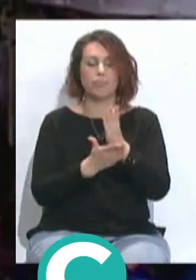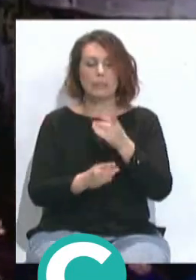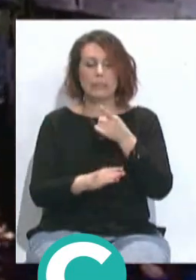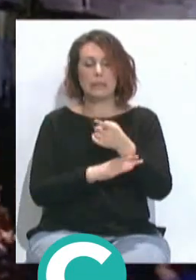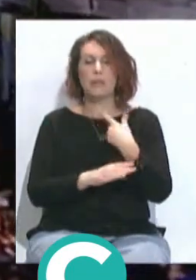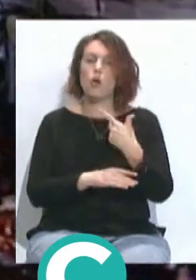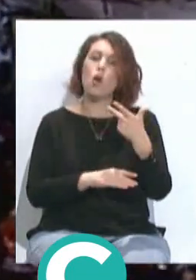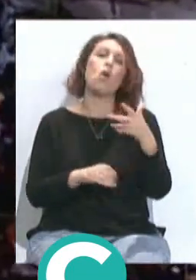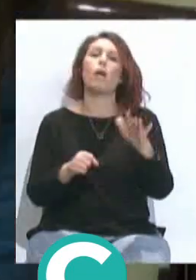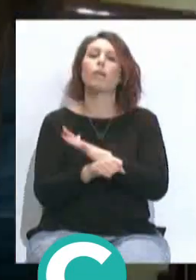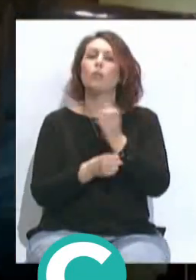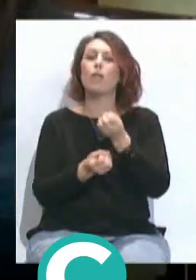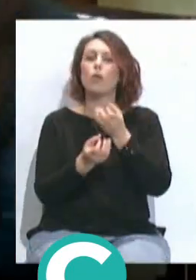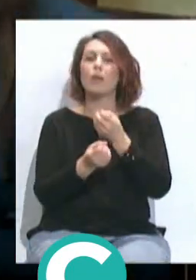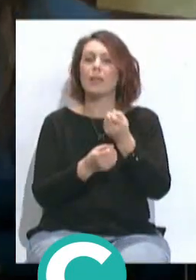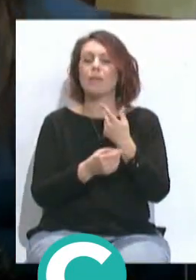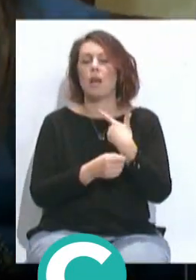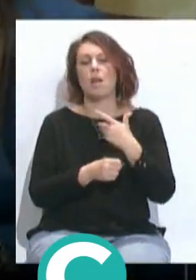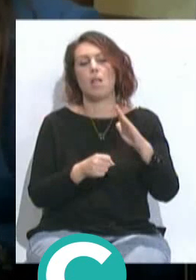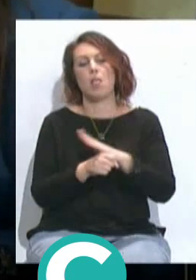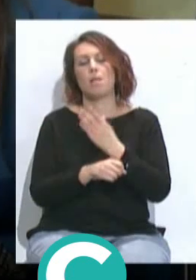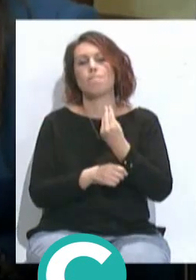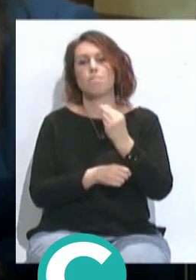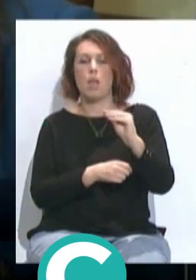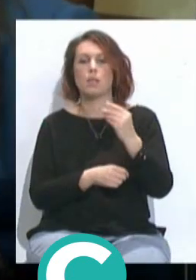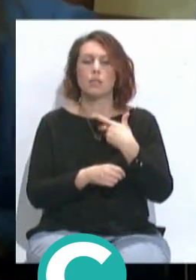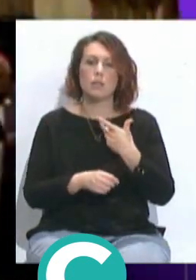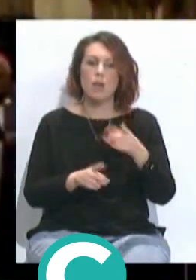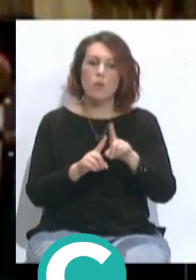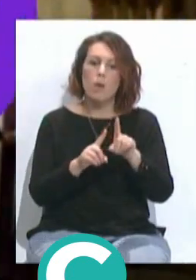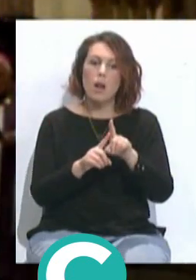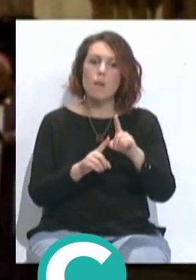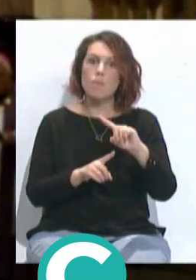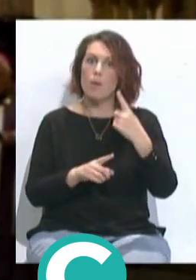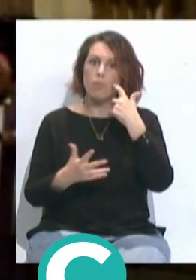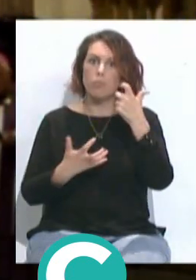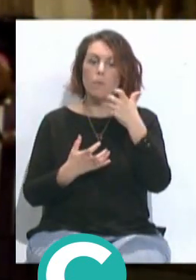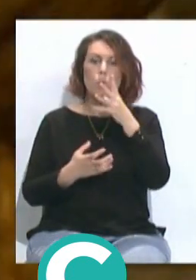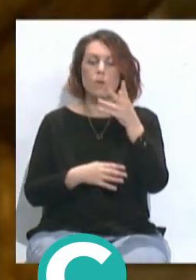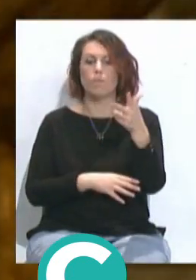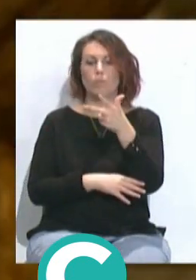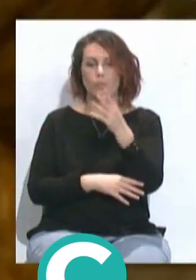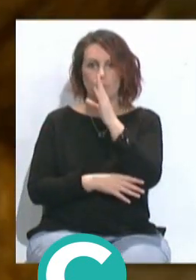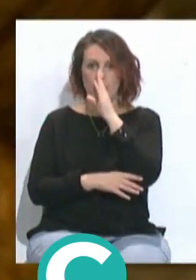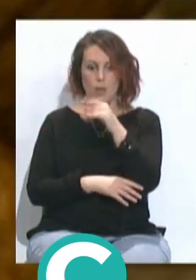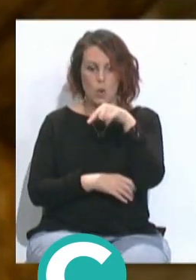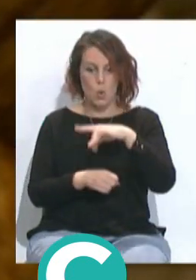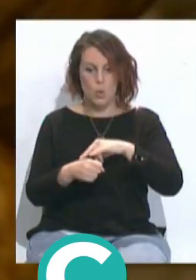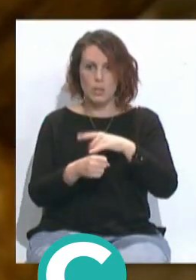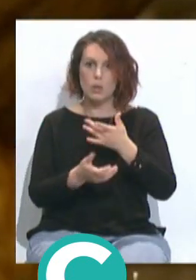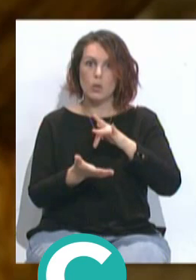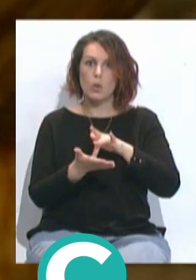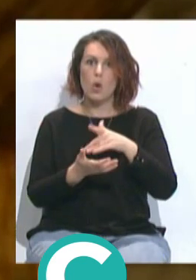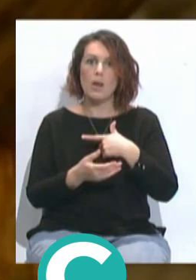amplía su cobertura informativa durante la cuaresma, una ampliación que ha tenido su primer exponente con la retransmisión en directo este lunes